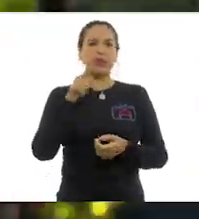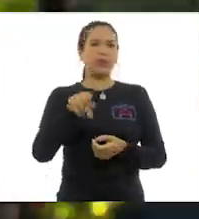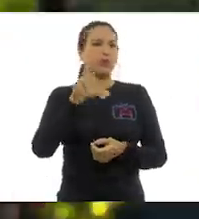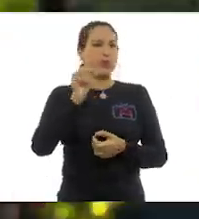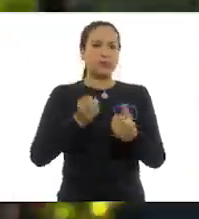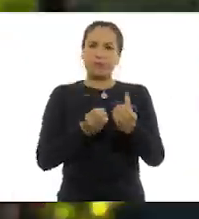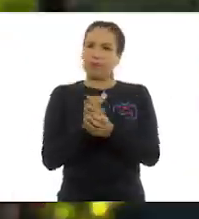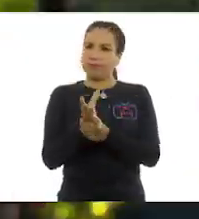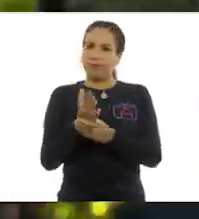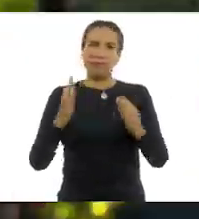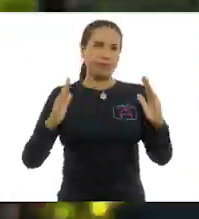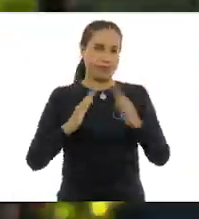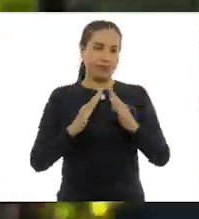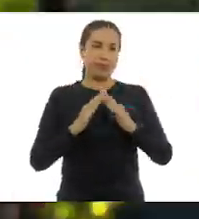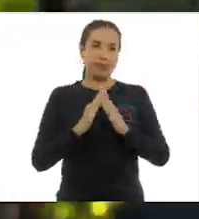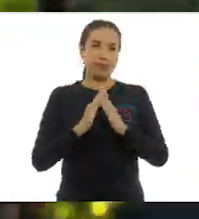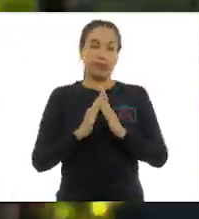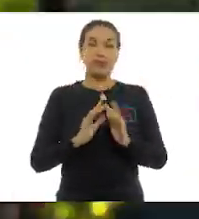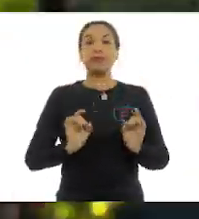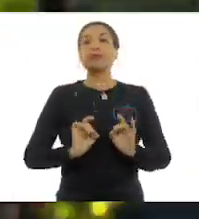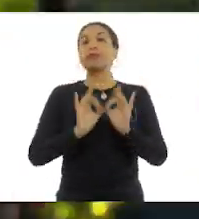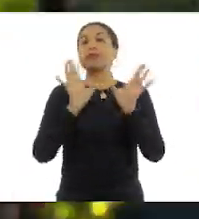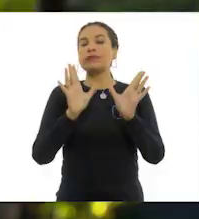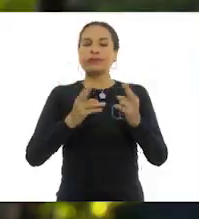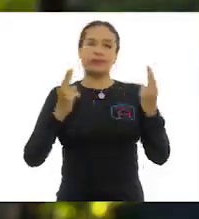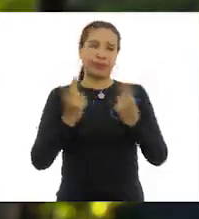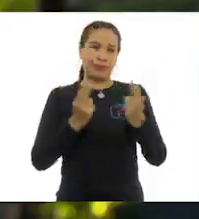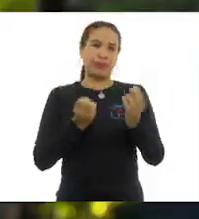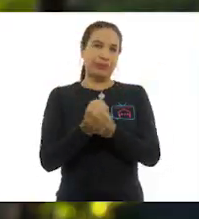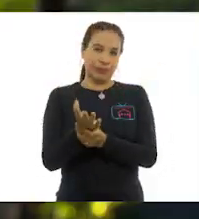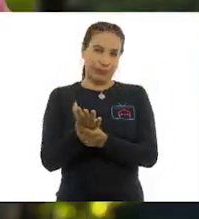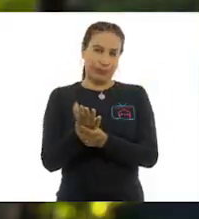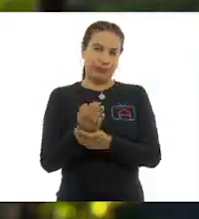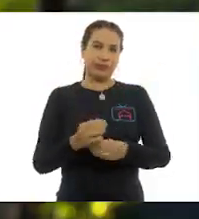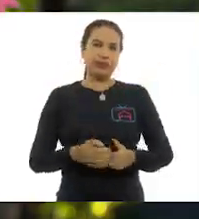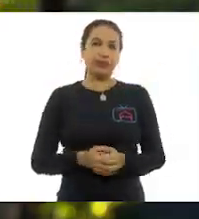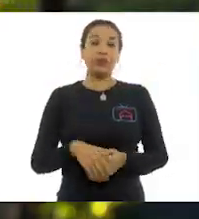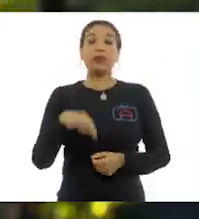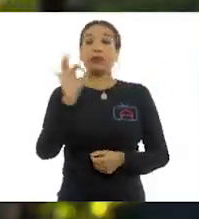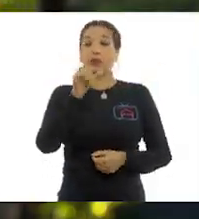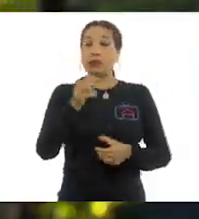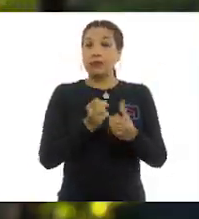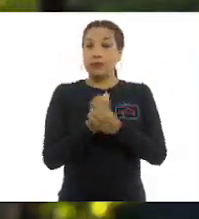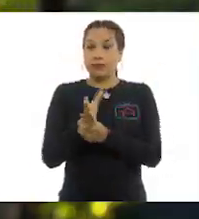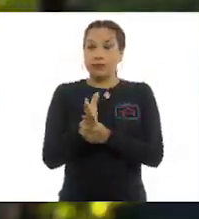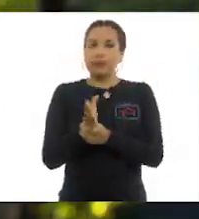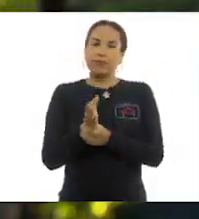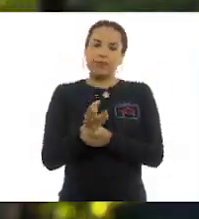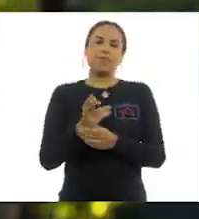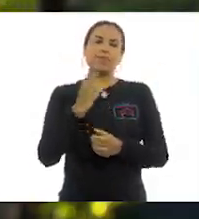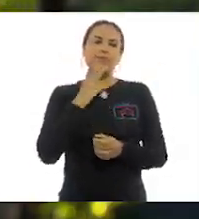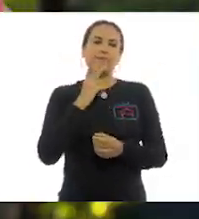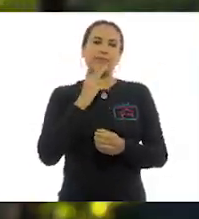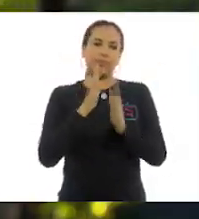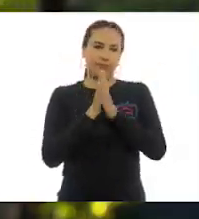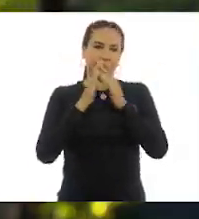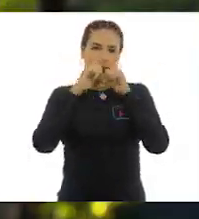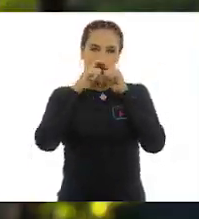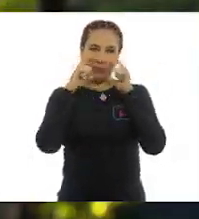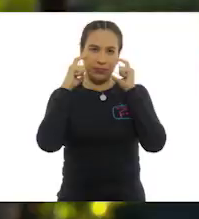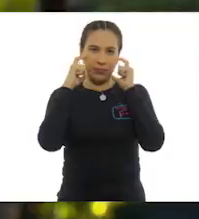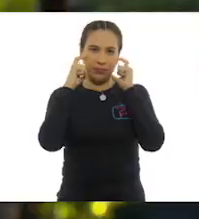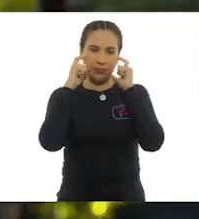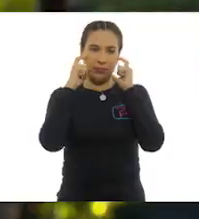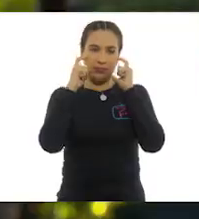no salir de casa a menos que sea muy necesario. Si lo haces, utiliza el